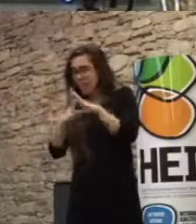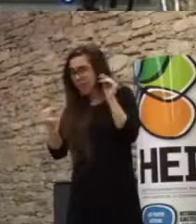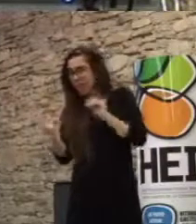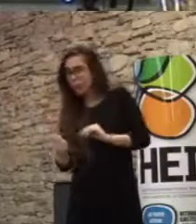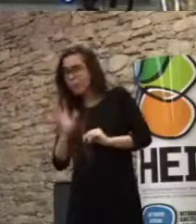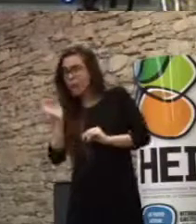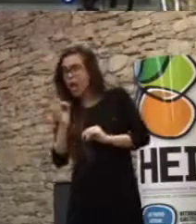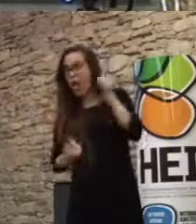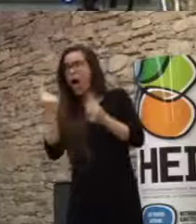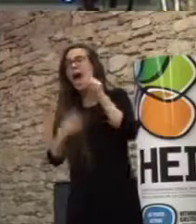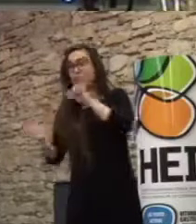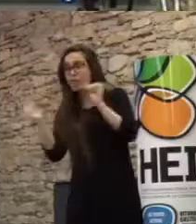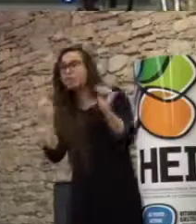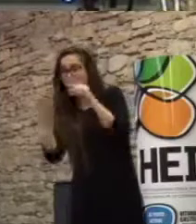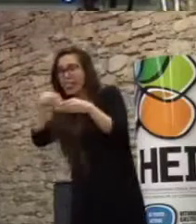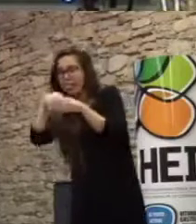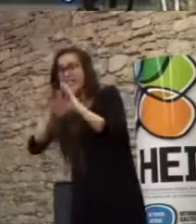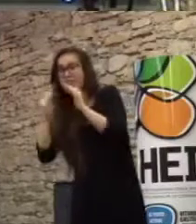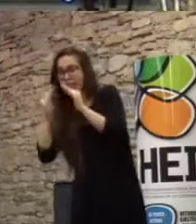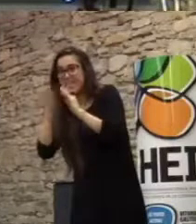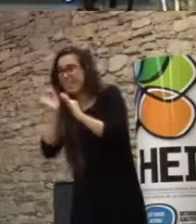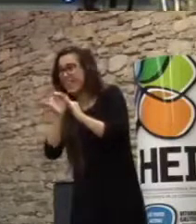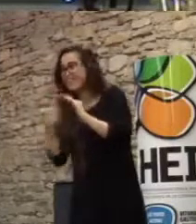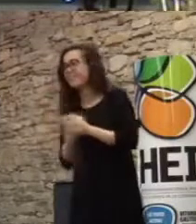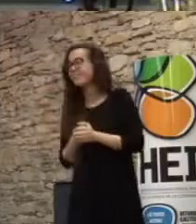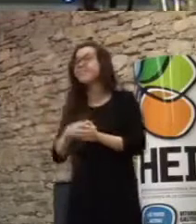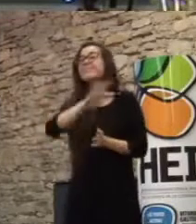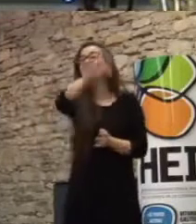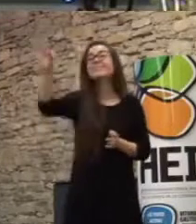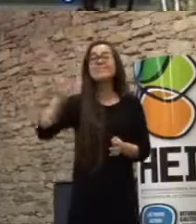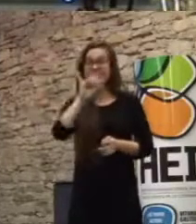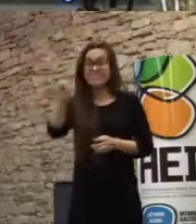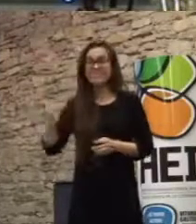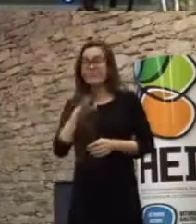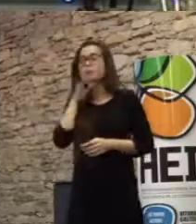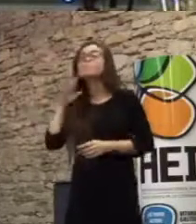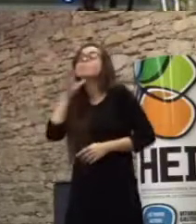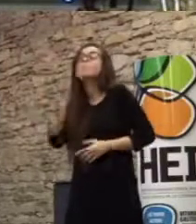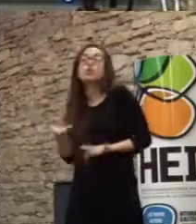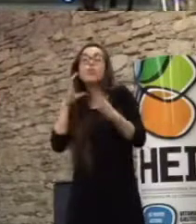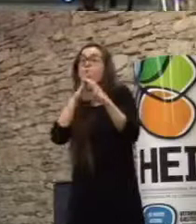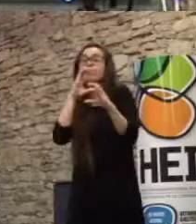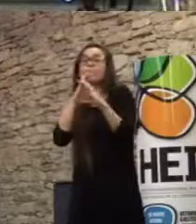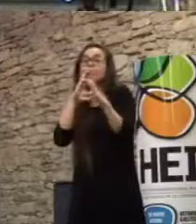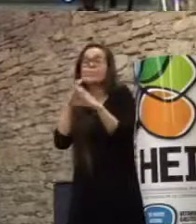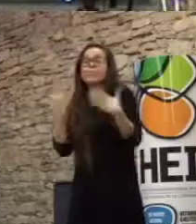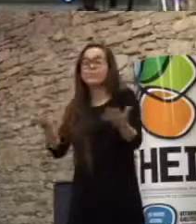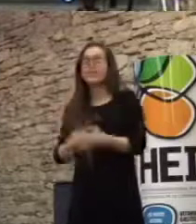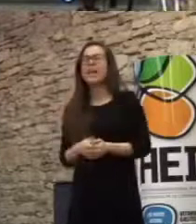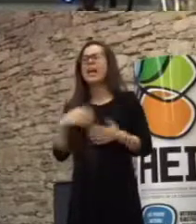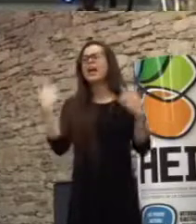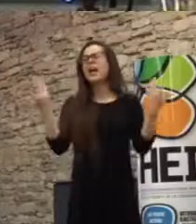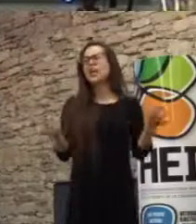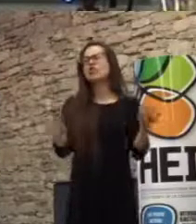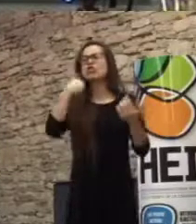alguien discute de vez en cuando la historia porque discutimos porque obviamente no funciona la comunicación está vamos a ver porque